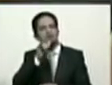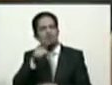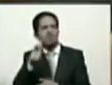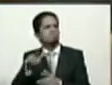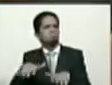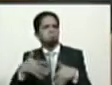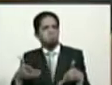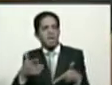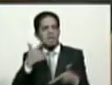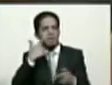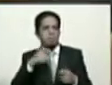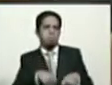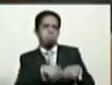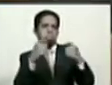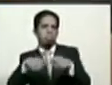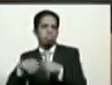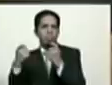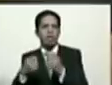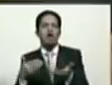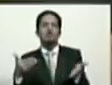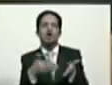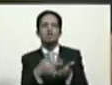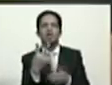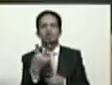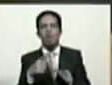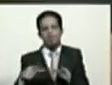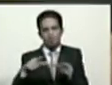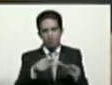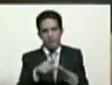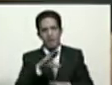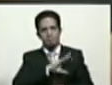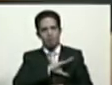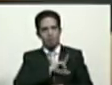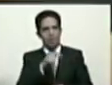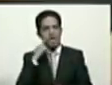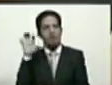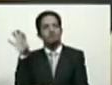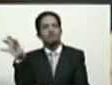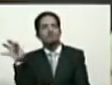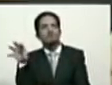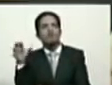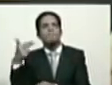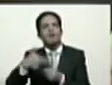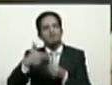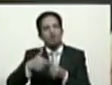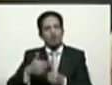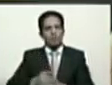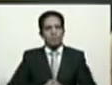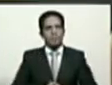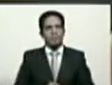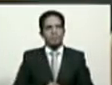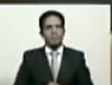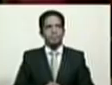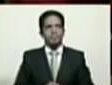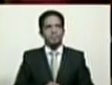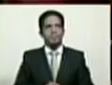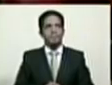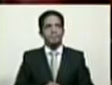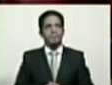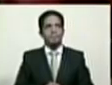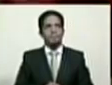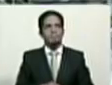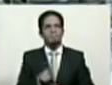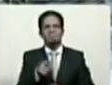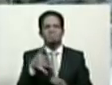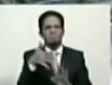terroristas perpetrados contra dos instalaciones de la faja petrolífera del orinoco hugo chávez este